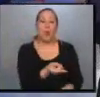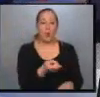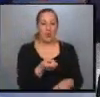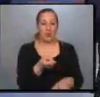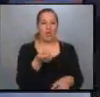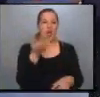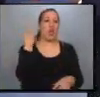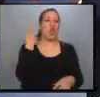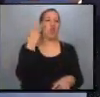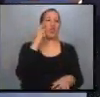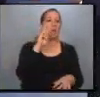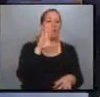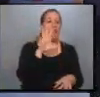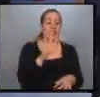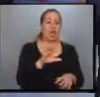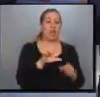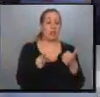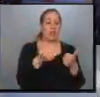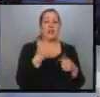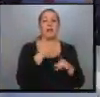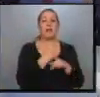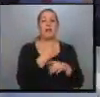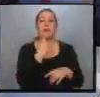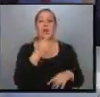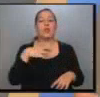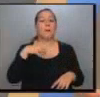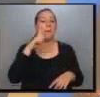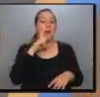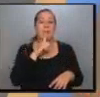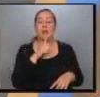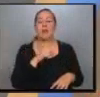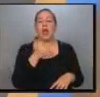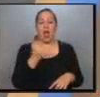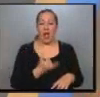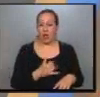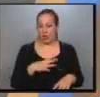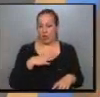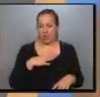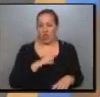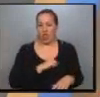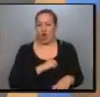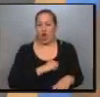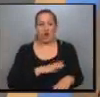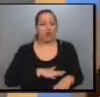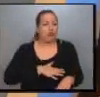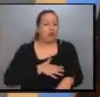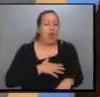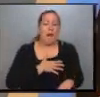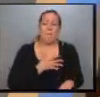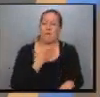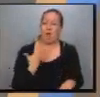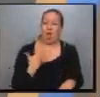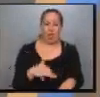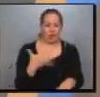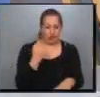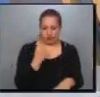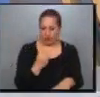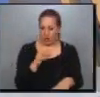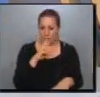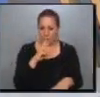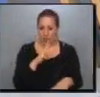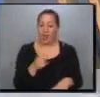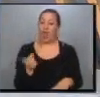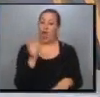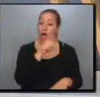en el 2005, le pregunta por Brad Pitt, digamos. Quedó golpeadísima, ella quedó re enamorada y golpeada. Y el otro